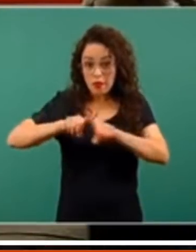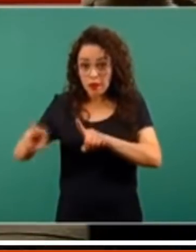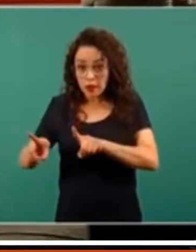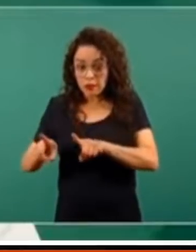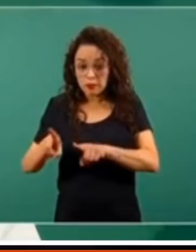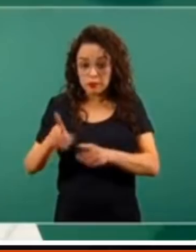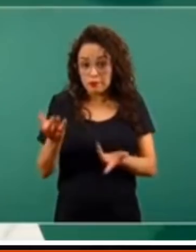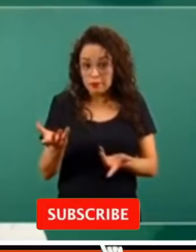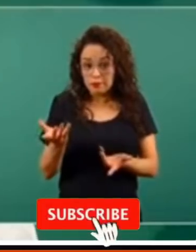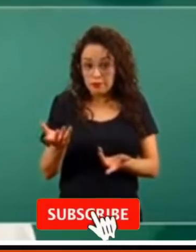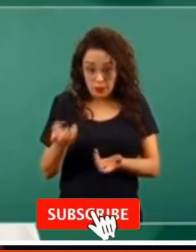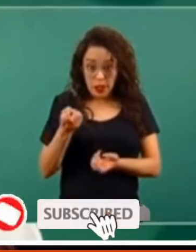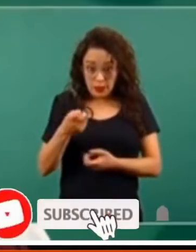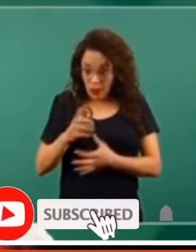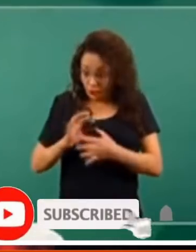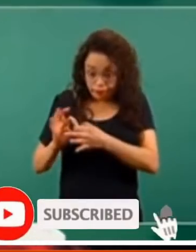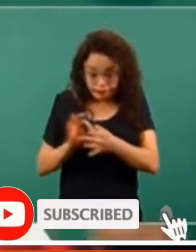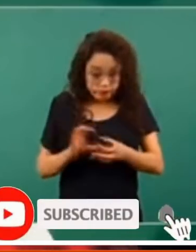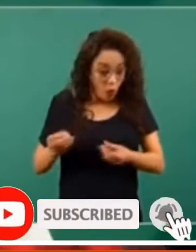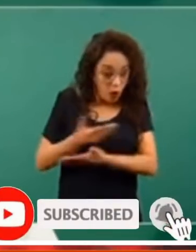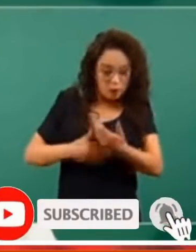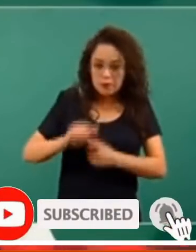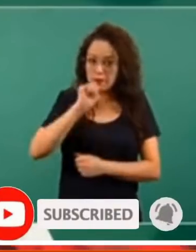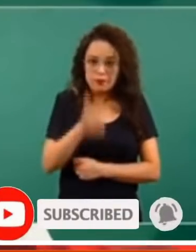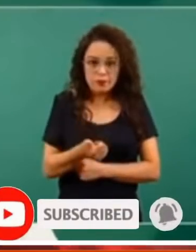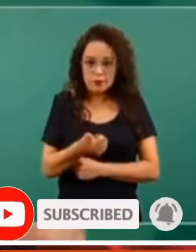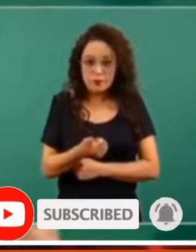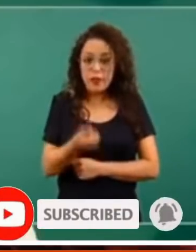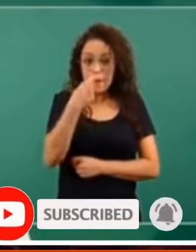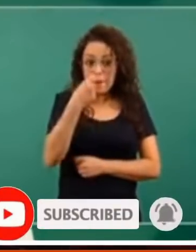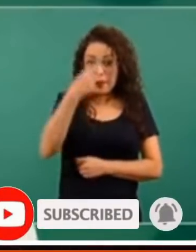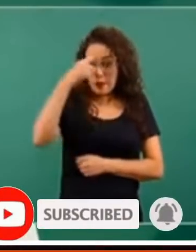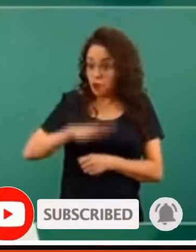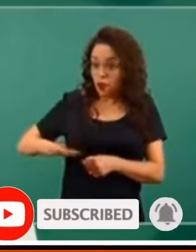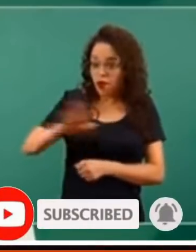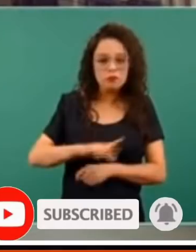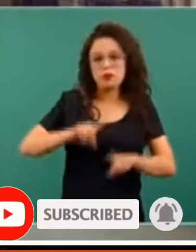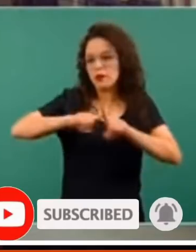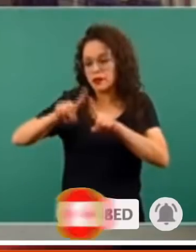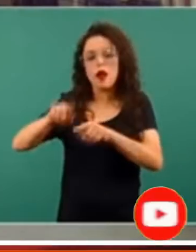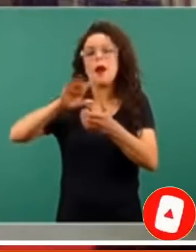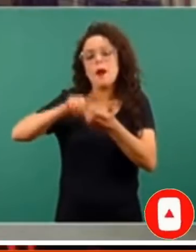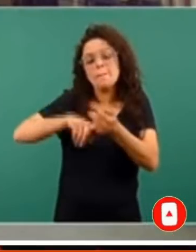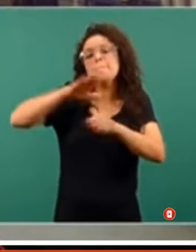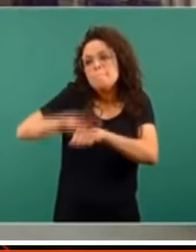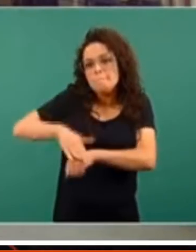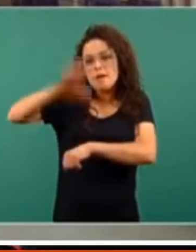son intercambiables. La epidemiología no es medicina de muchos, es más que medicina de muchos. Muchas gracias.